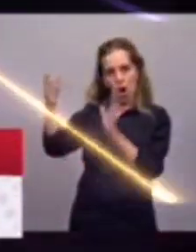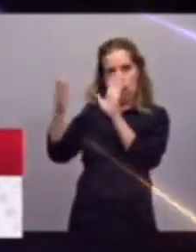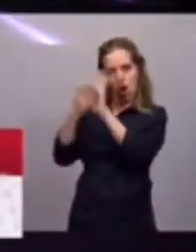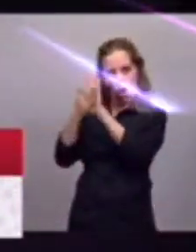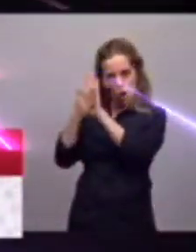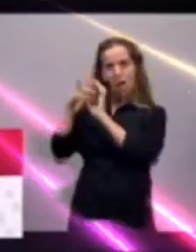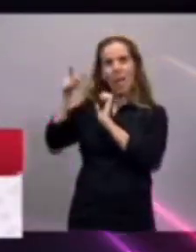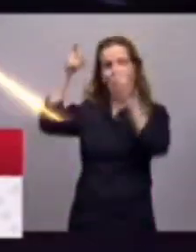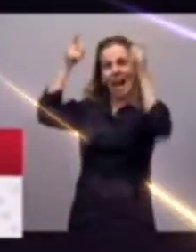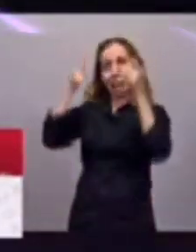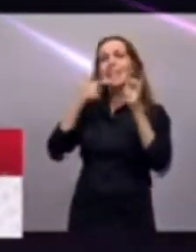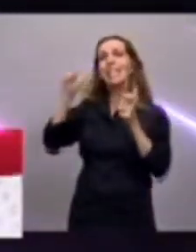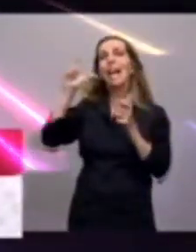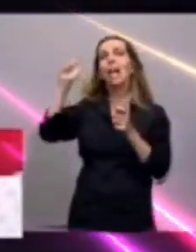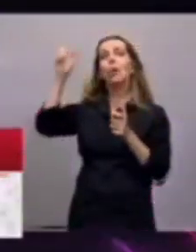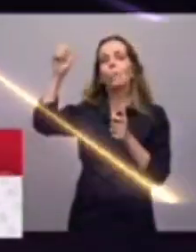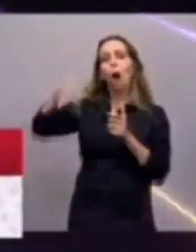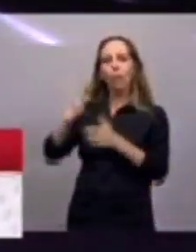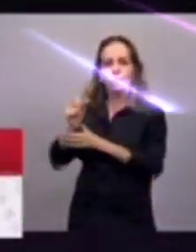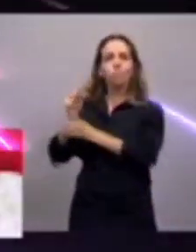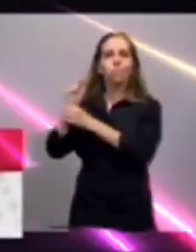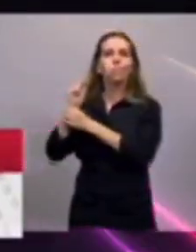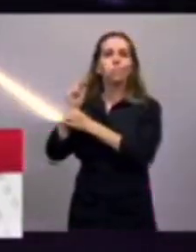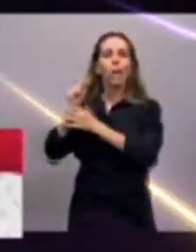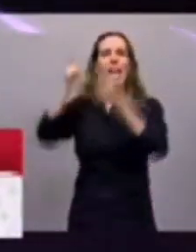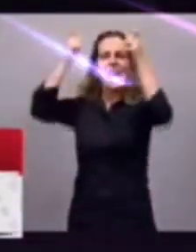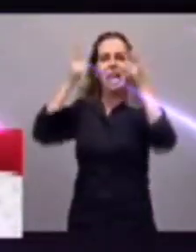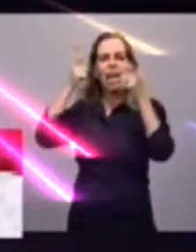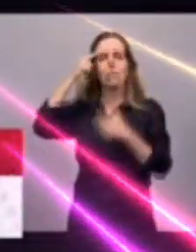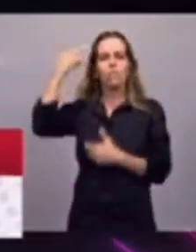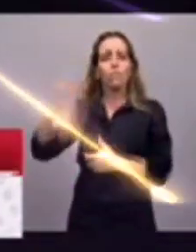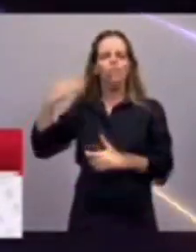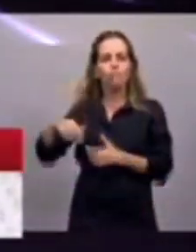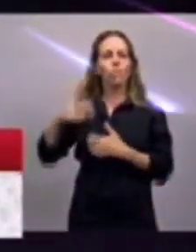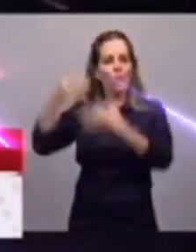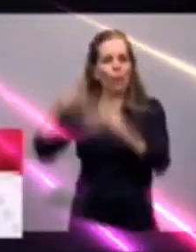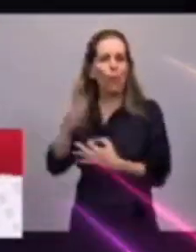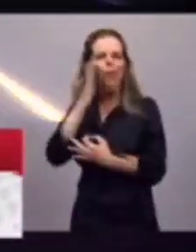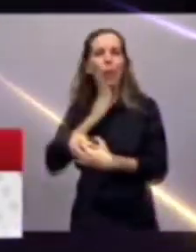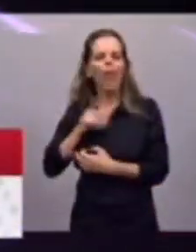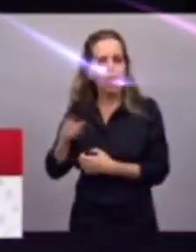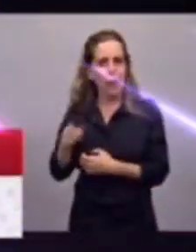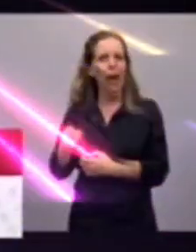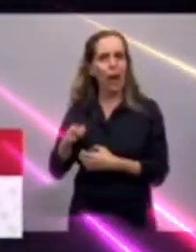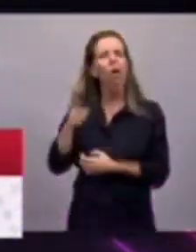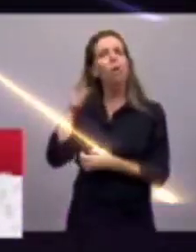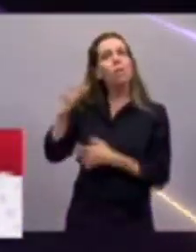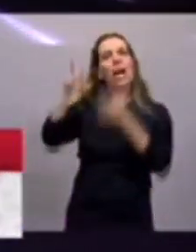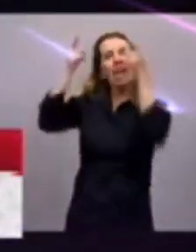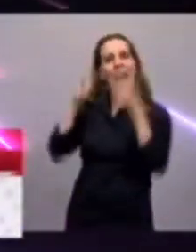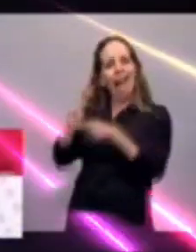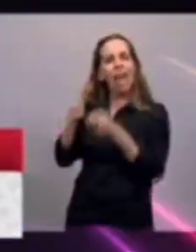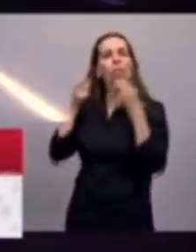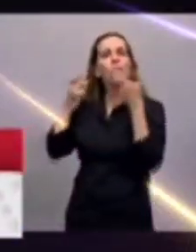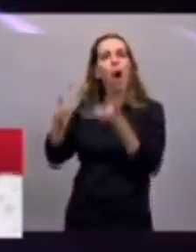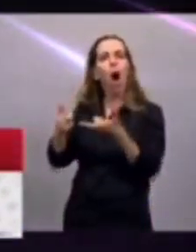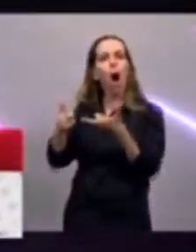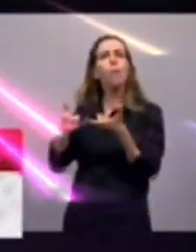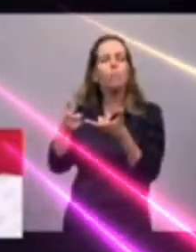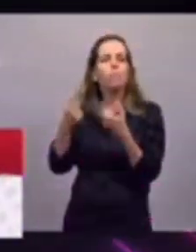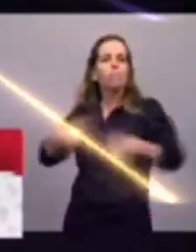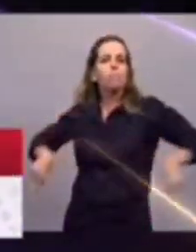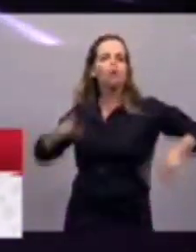muy conocido como un rey sabio, justo, bondadoso, que trajo prosperidad a